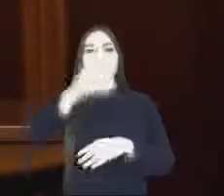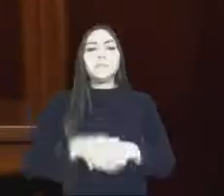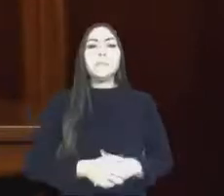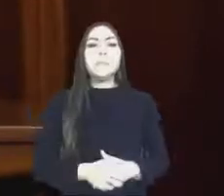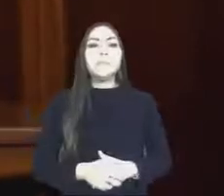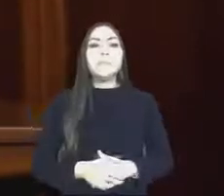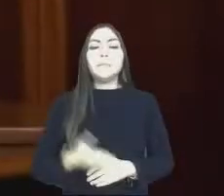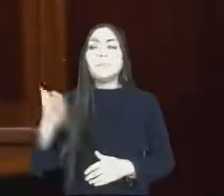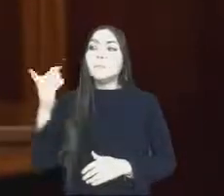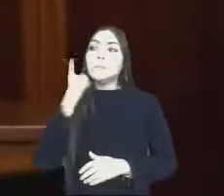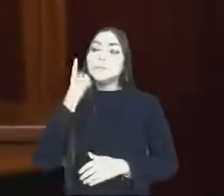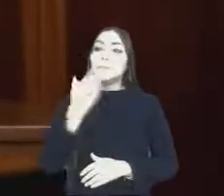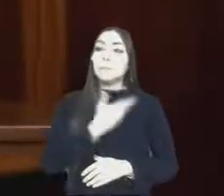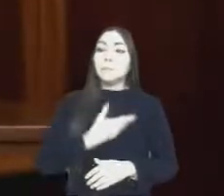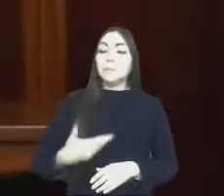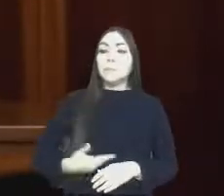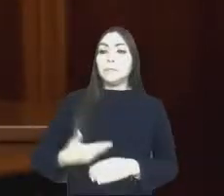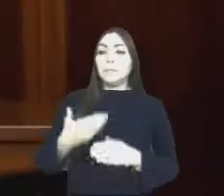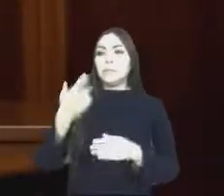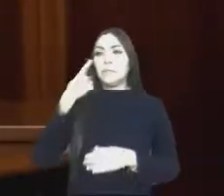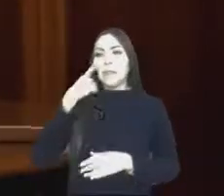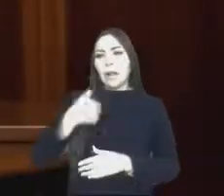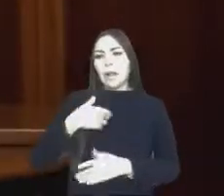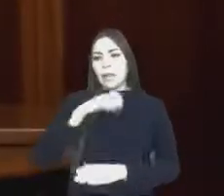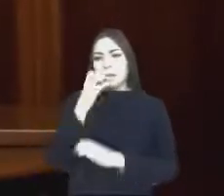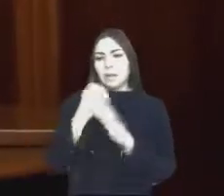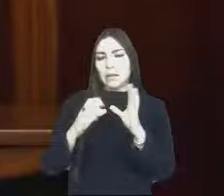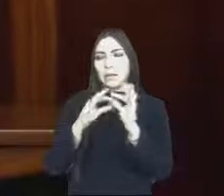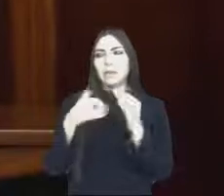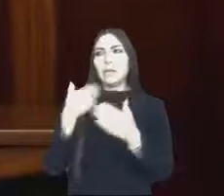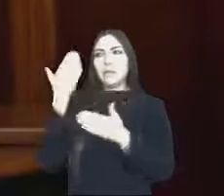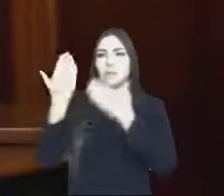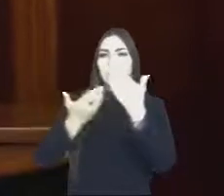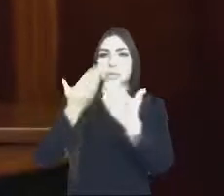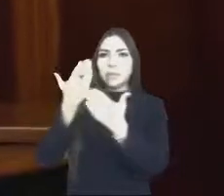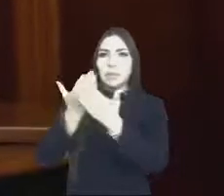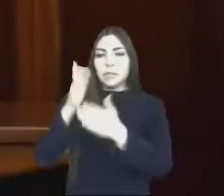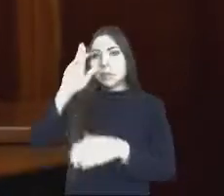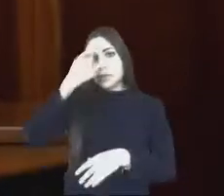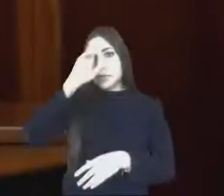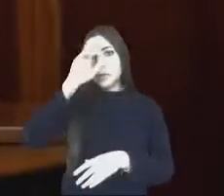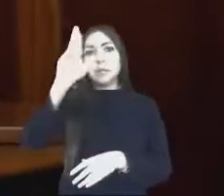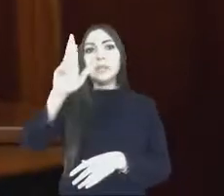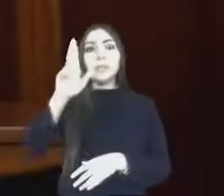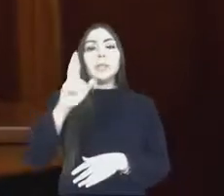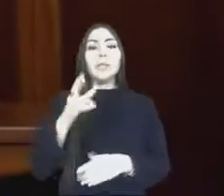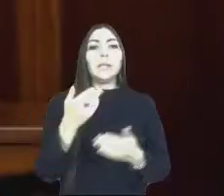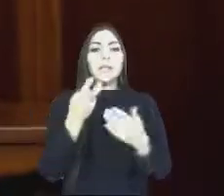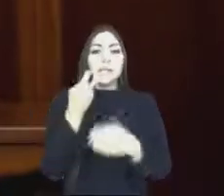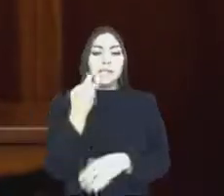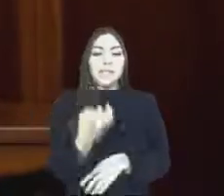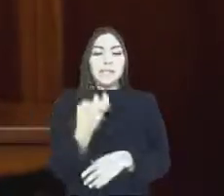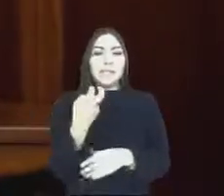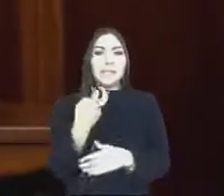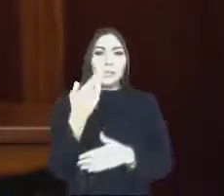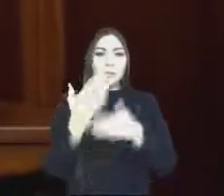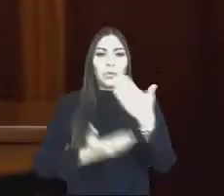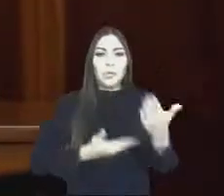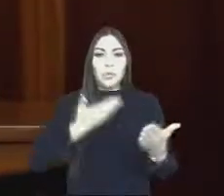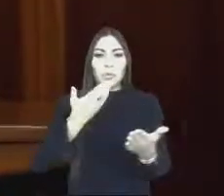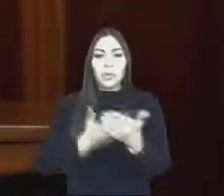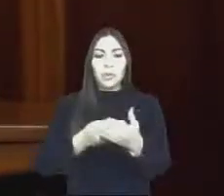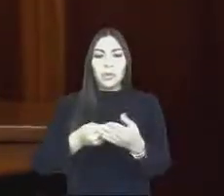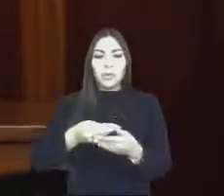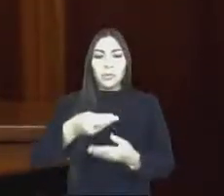diputado presidente, solicito de manera respetuosa que el cuerpo de la presente iniciativa